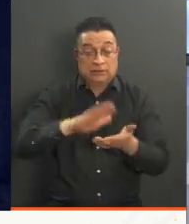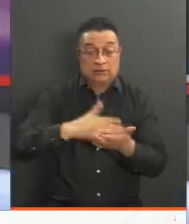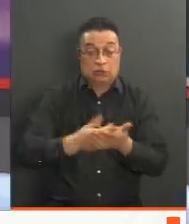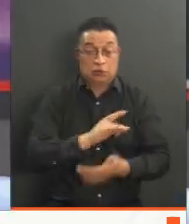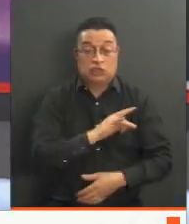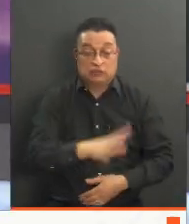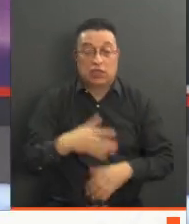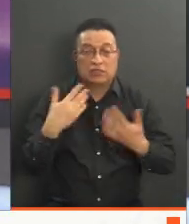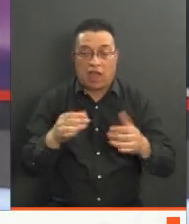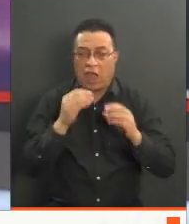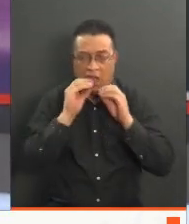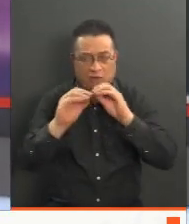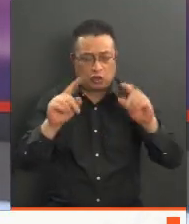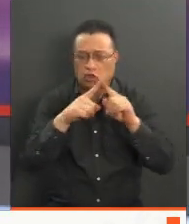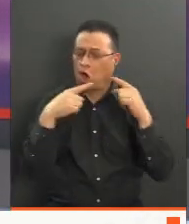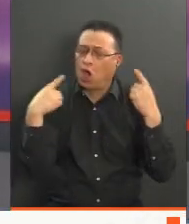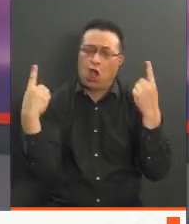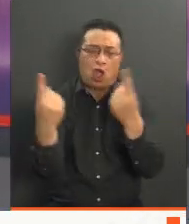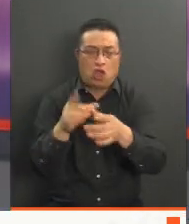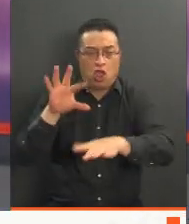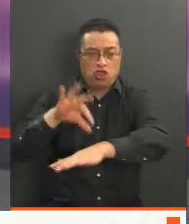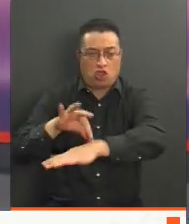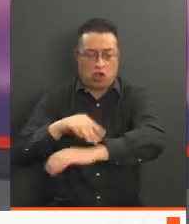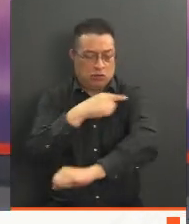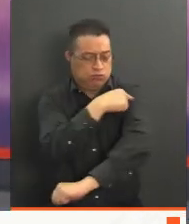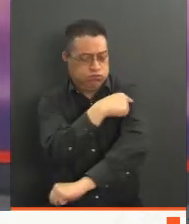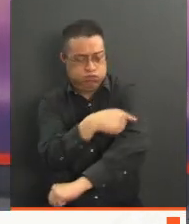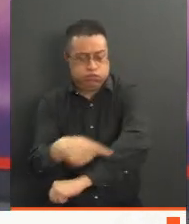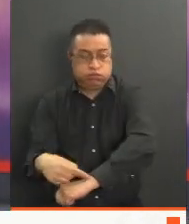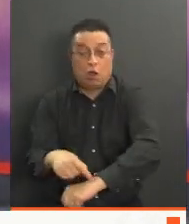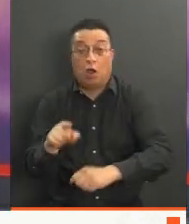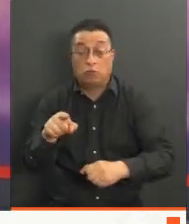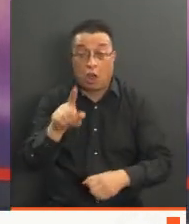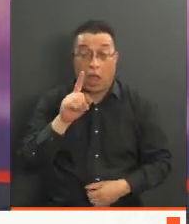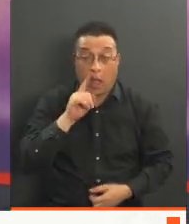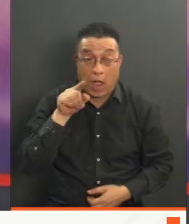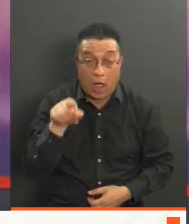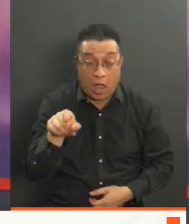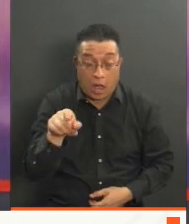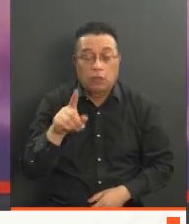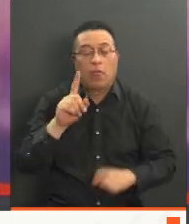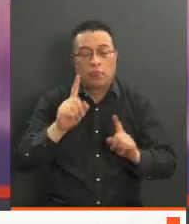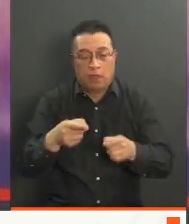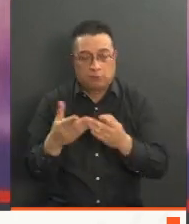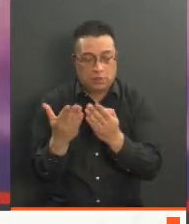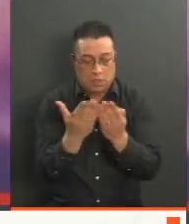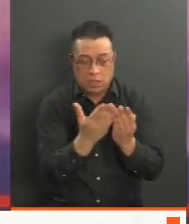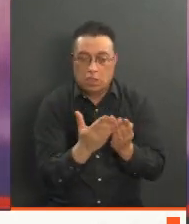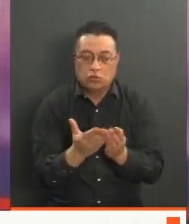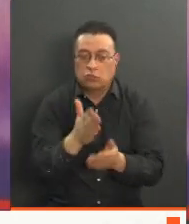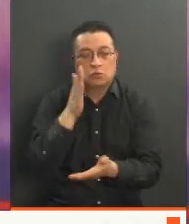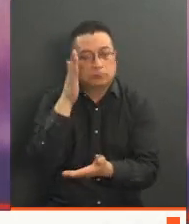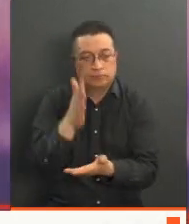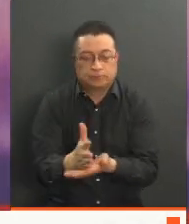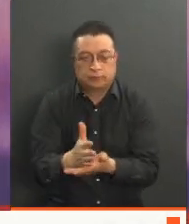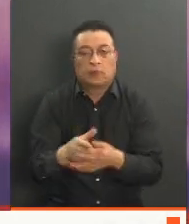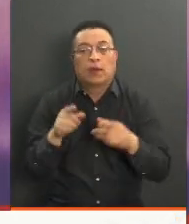a todos los médicos a lo largo del país que ante un caso así se hagan los estudios necesarios y